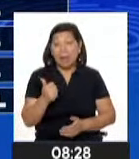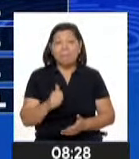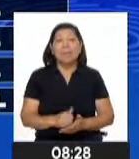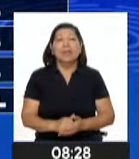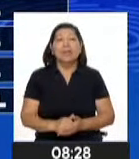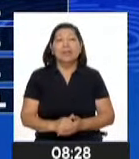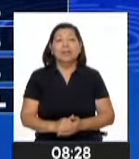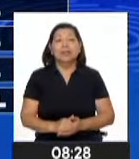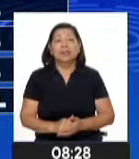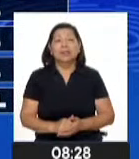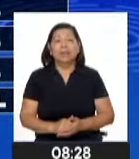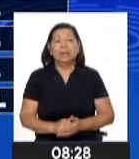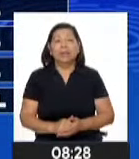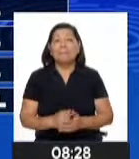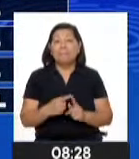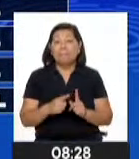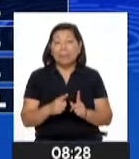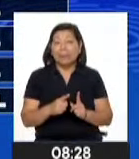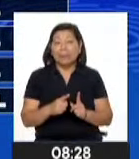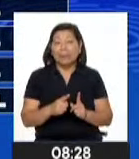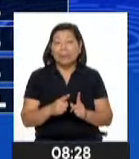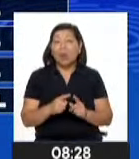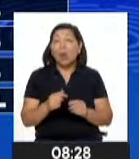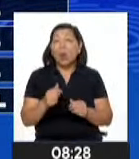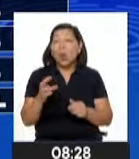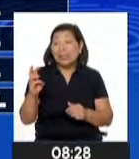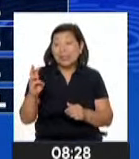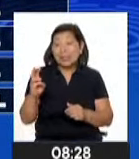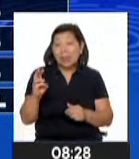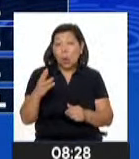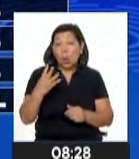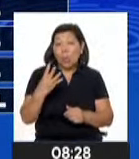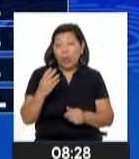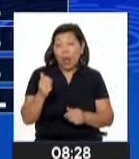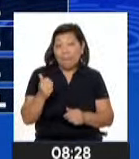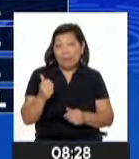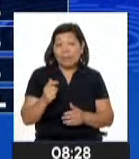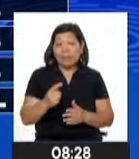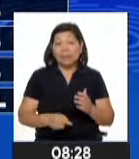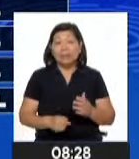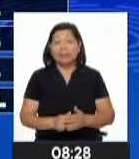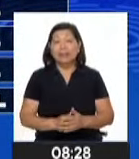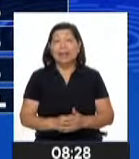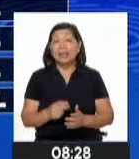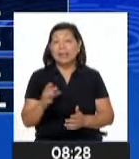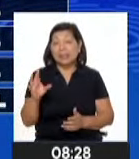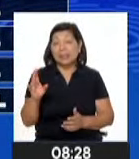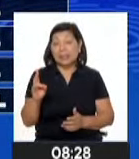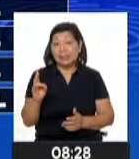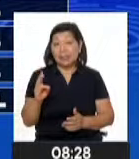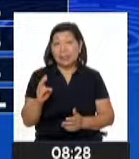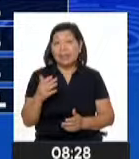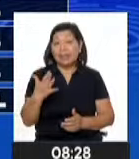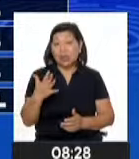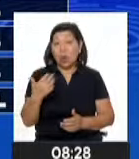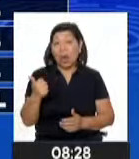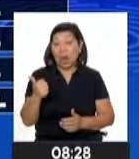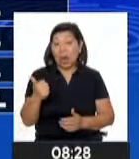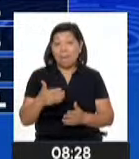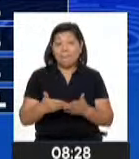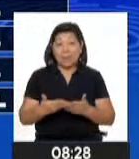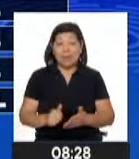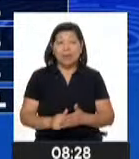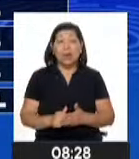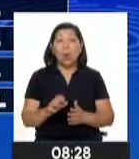6, los que acaban en el dígito 6, el 4 de abril, los que acaban en el dígito 7, el 5 de abril, los que acaban en el